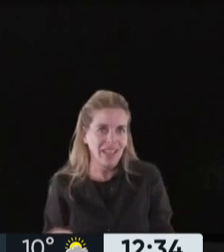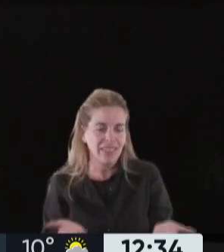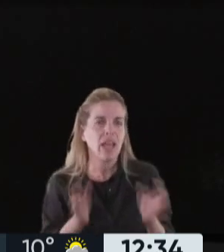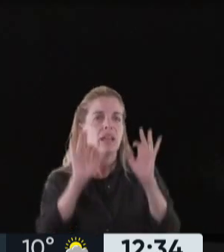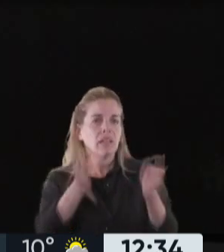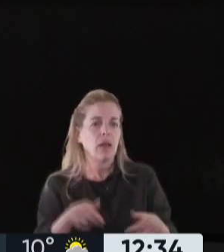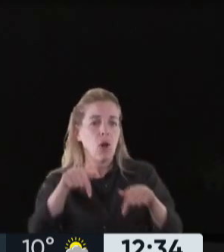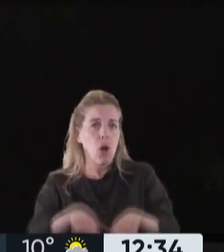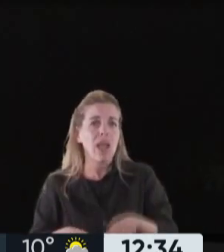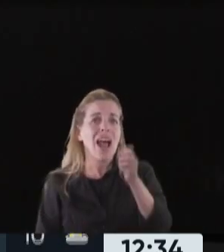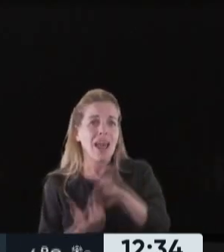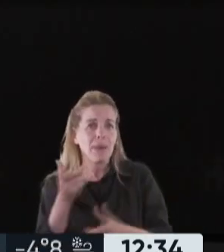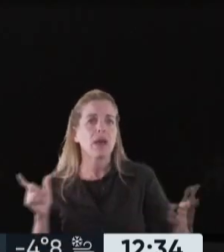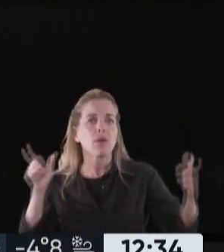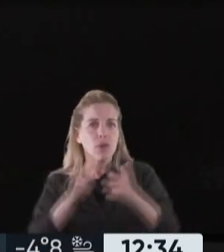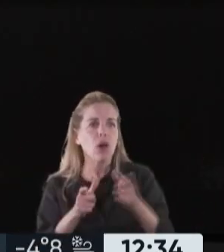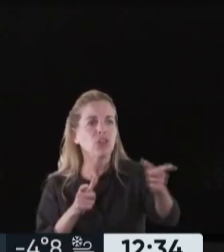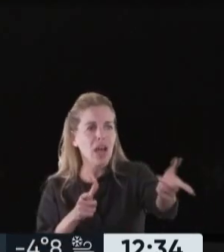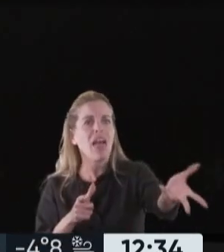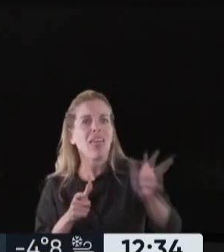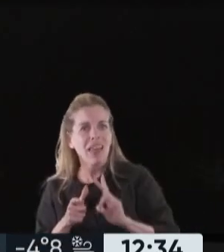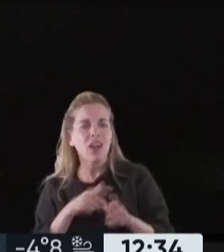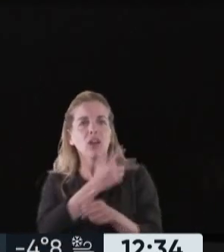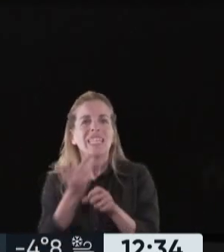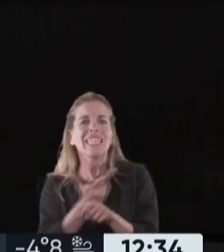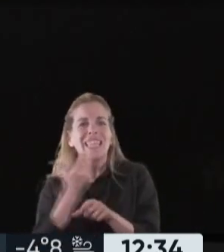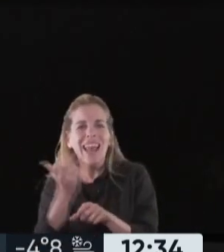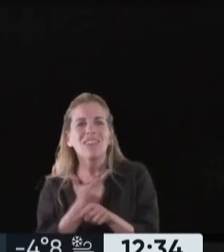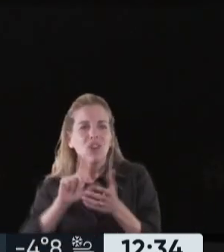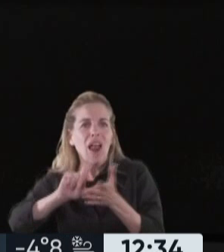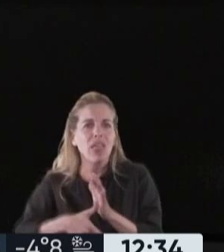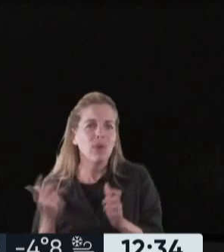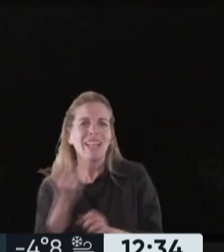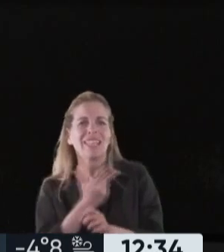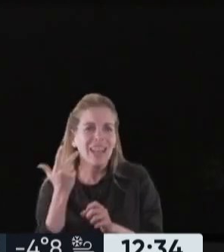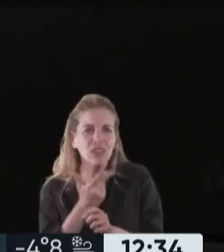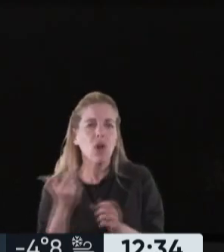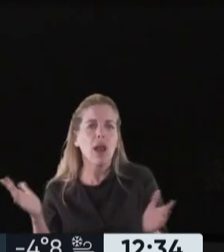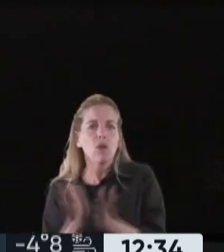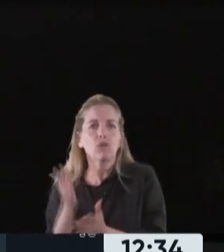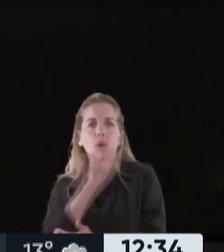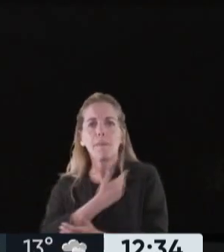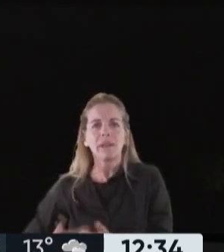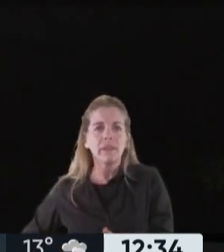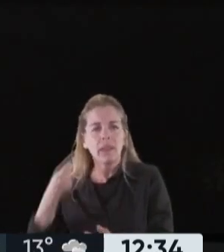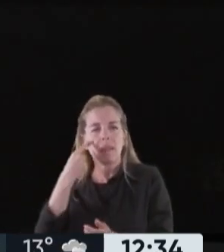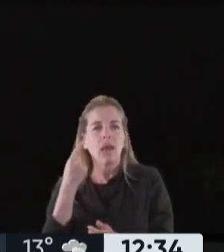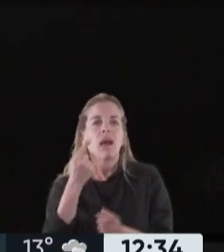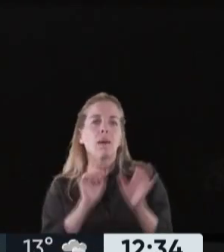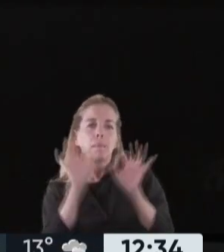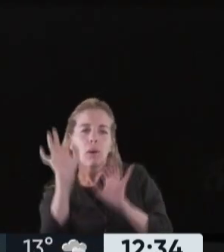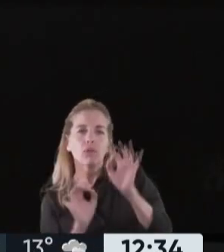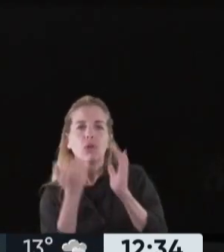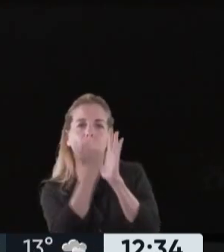una reunión, como ustedes bien lo dijeron acá, de más de 3 horas con el presidente de la Nación, en el cual se fue analizando cada uno de los